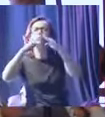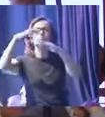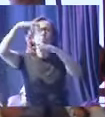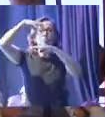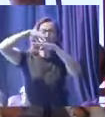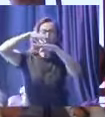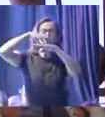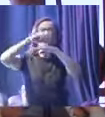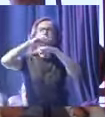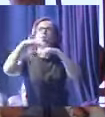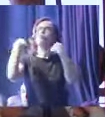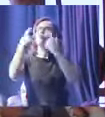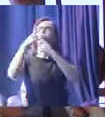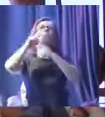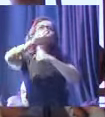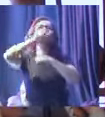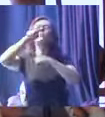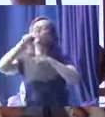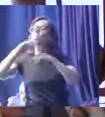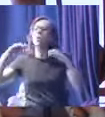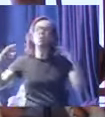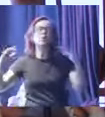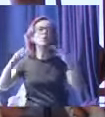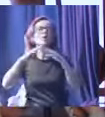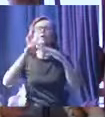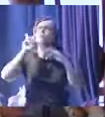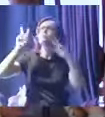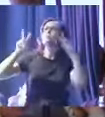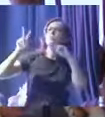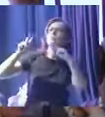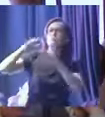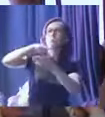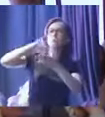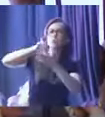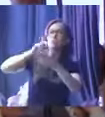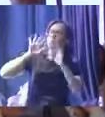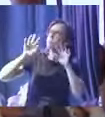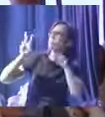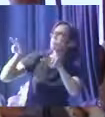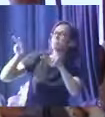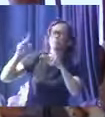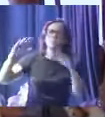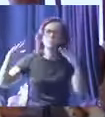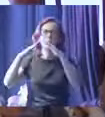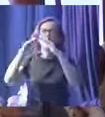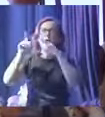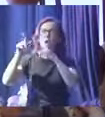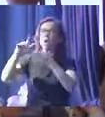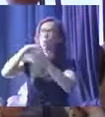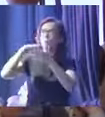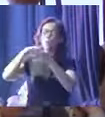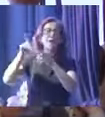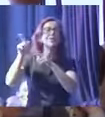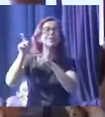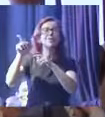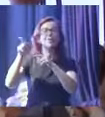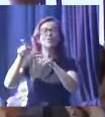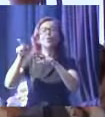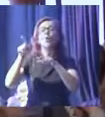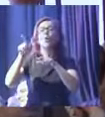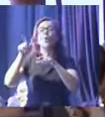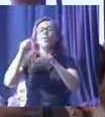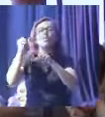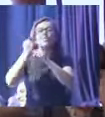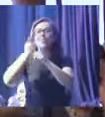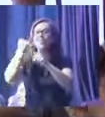sea visto desde todos lados y que crezca en esa barriada de inmigrantes donde nació gran parte de la clase obrera en